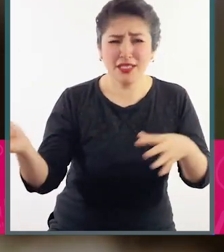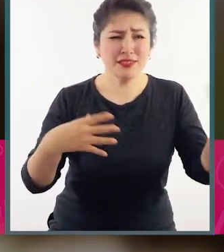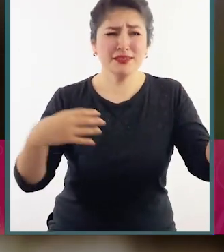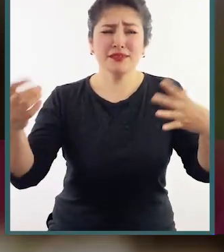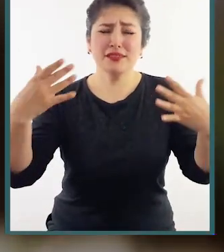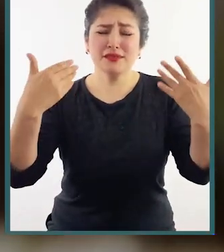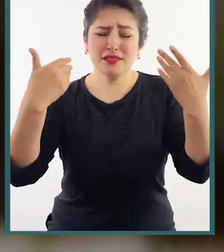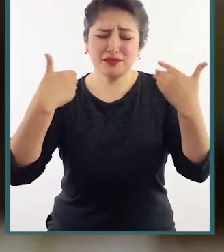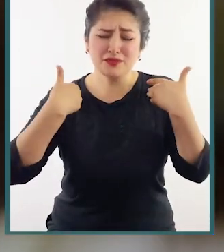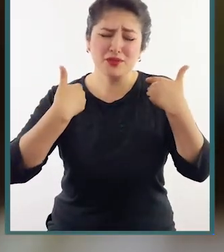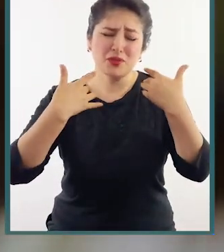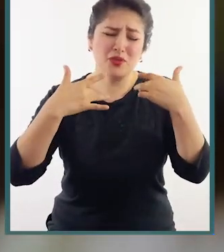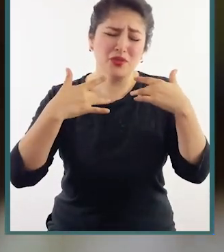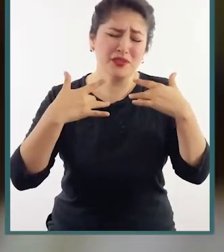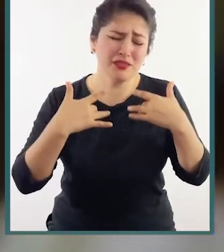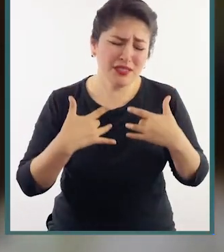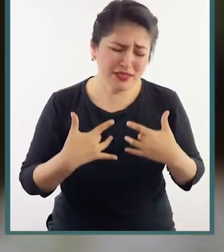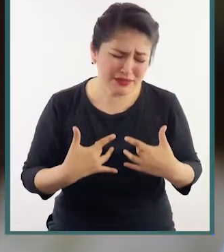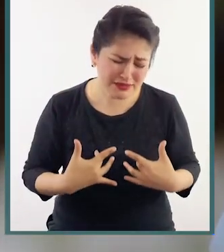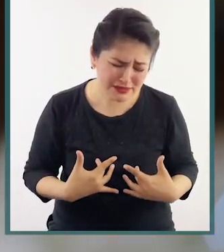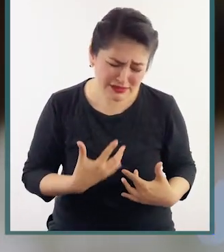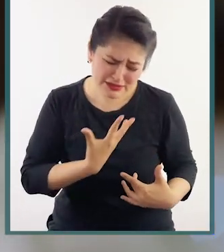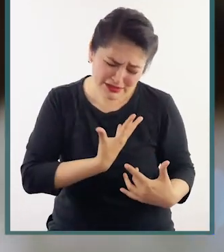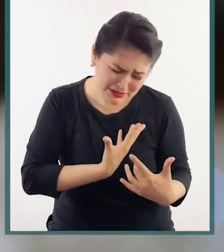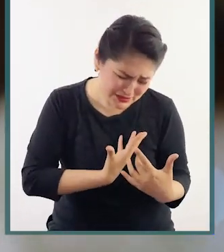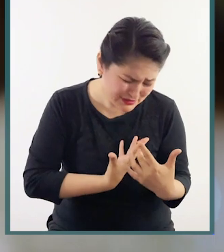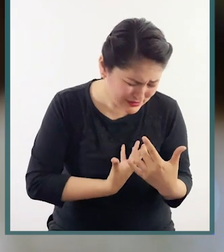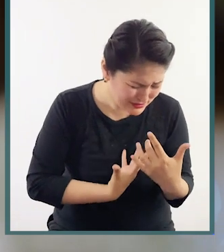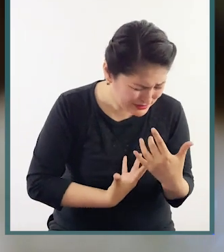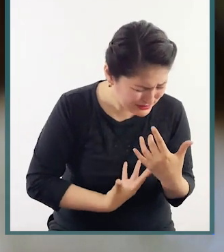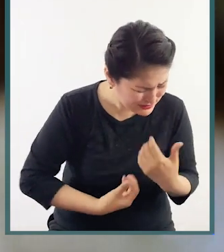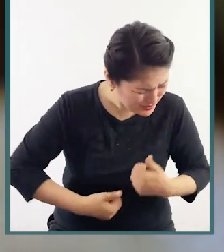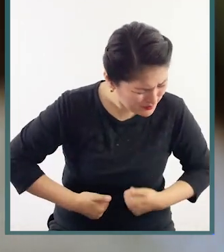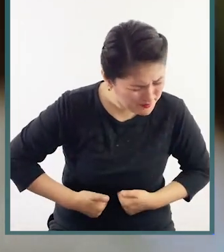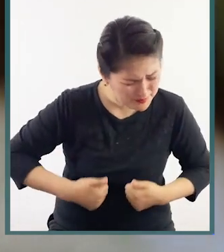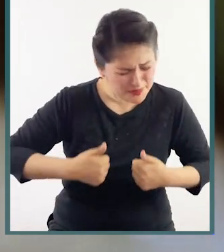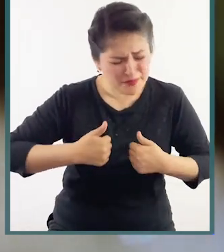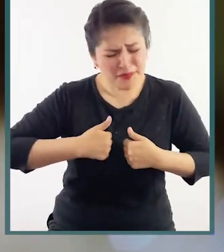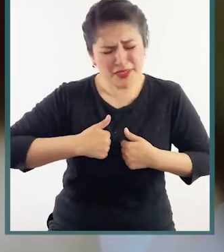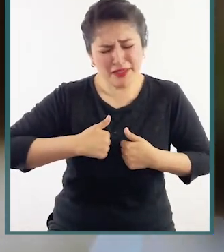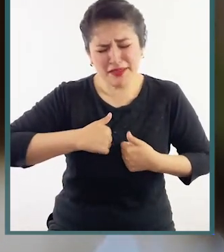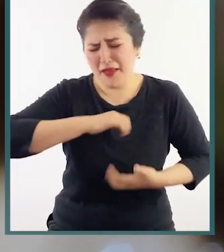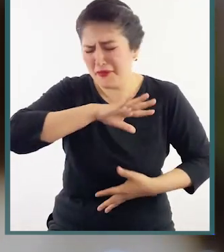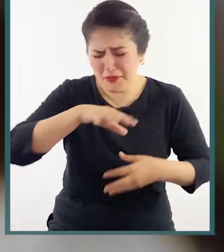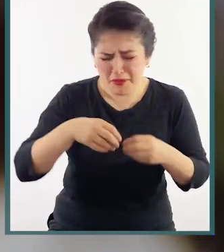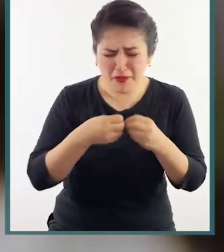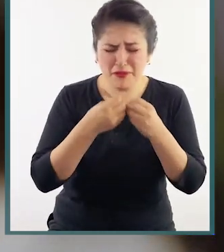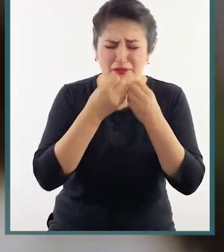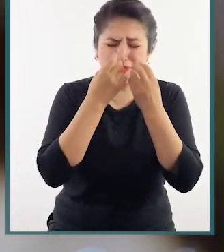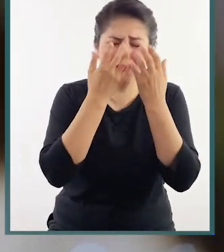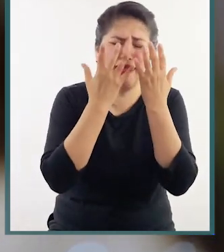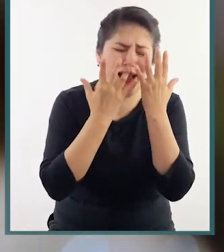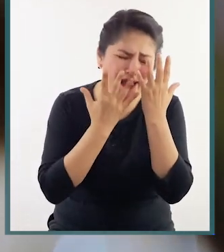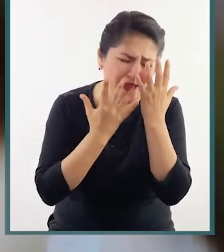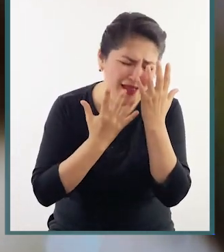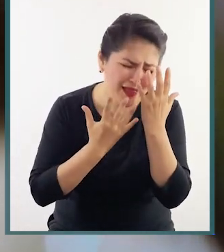Dicen que triste estoy, que mi vida es un